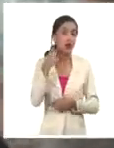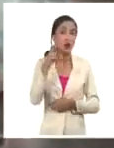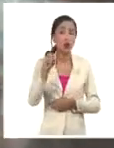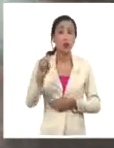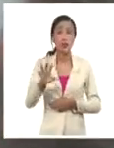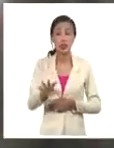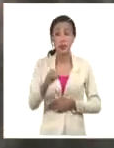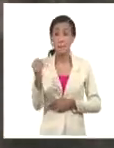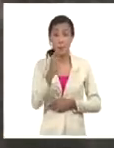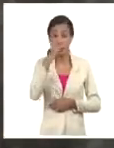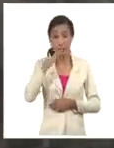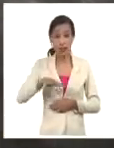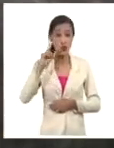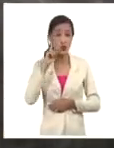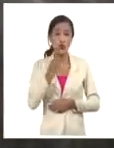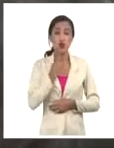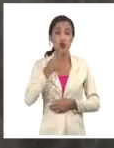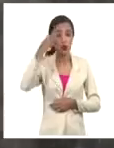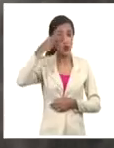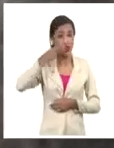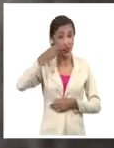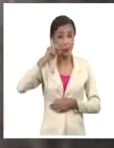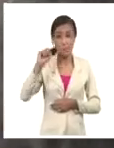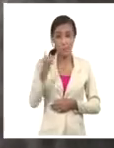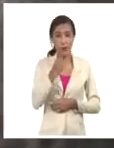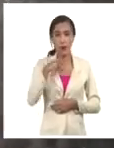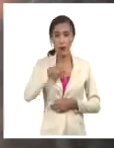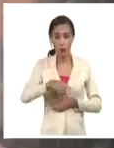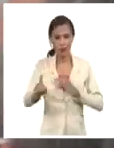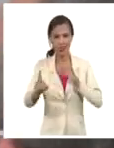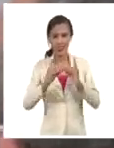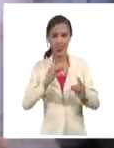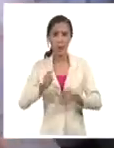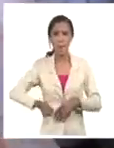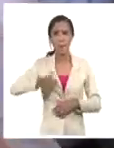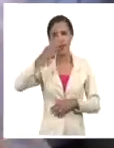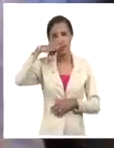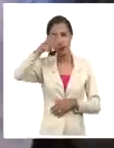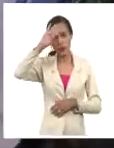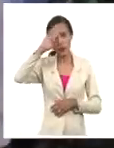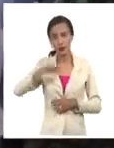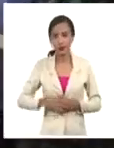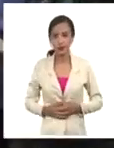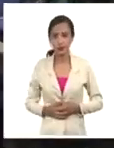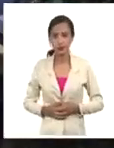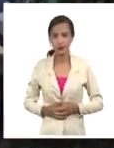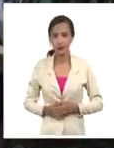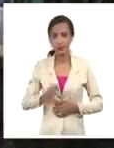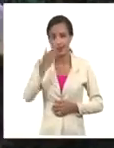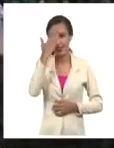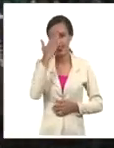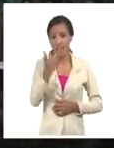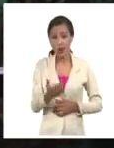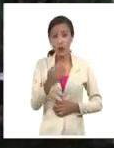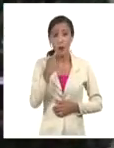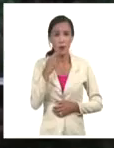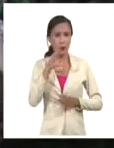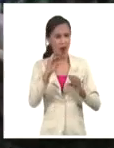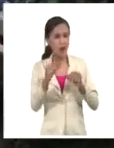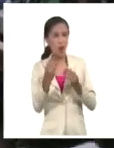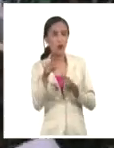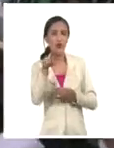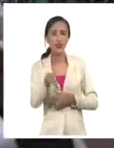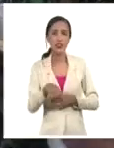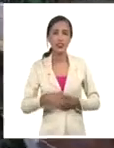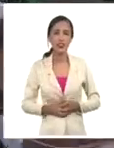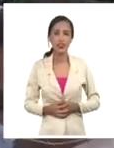niño sordociego, quien hoy sostuvo un emotivo diálogo con el presidente cubano. Saludos, un gusto, me ha hablado mucho de ti. Todo